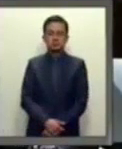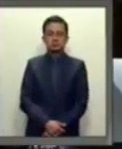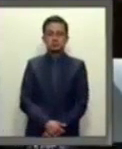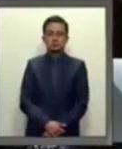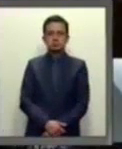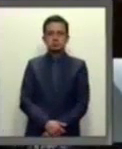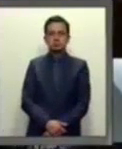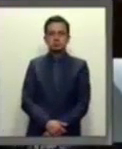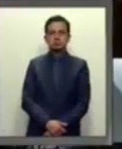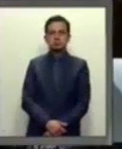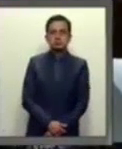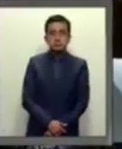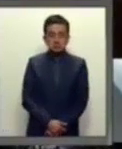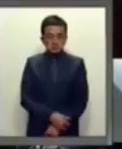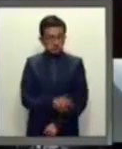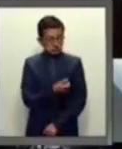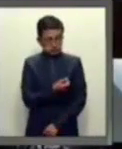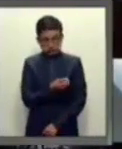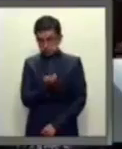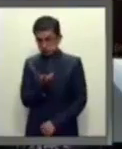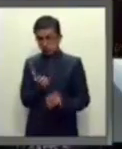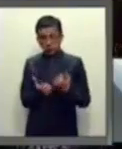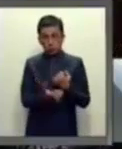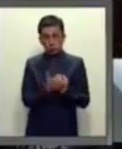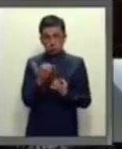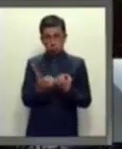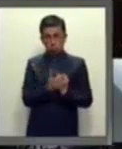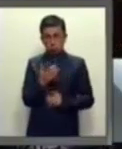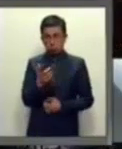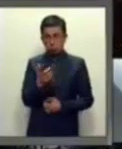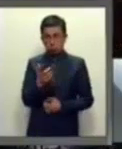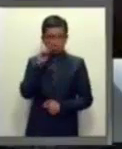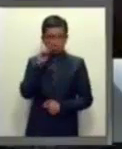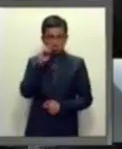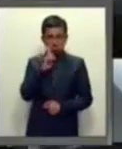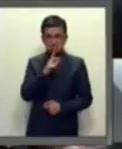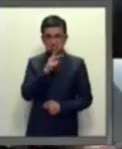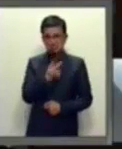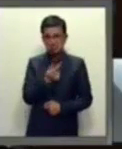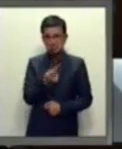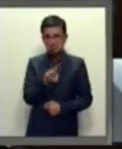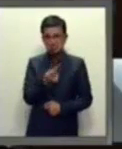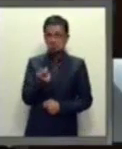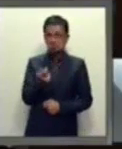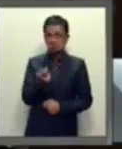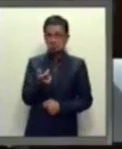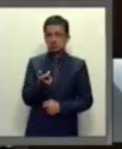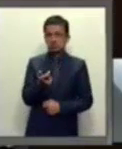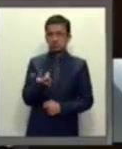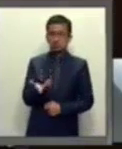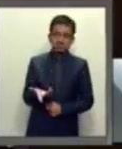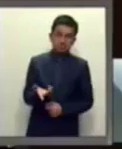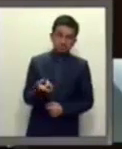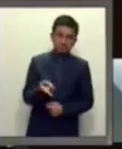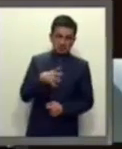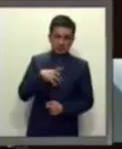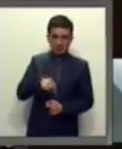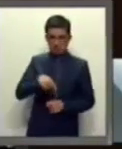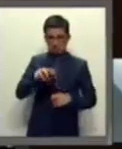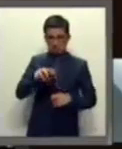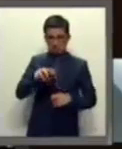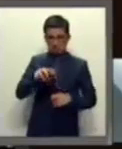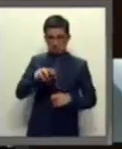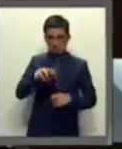Contadísimas compañeras diputadas, contadísimos compañeros diputados presentes en este